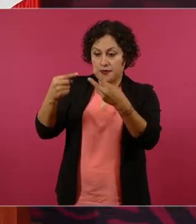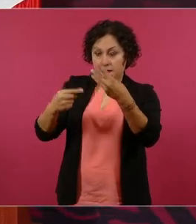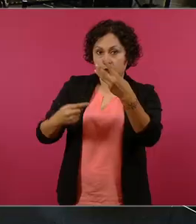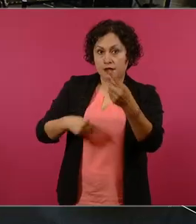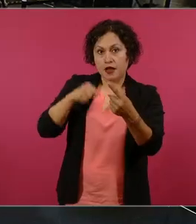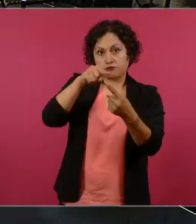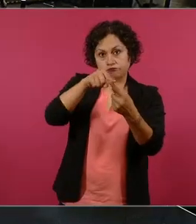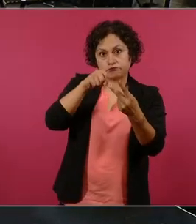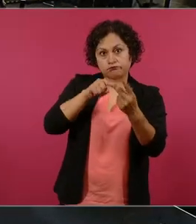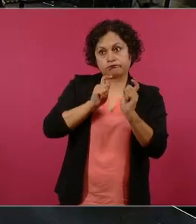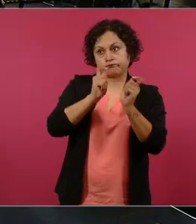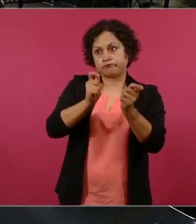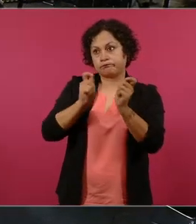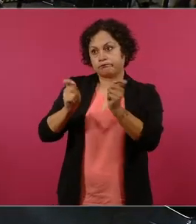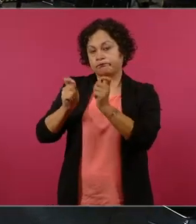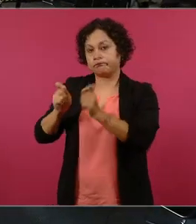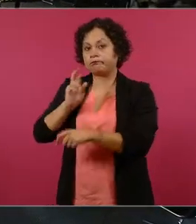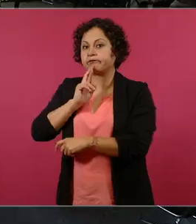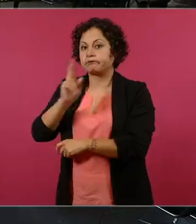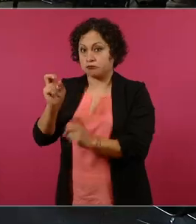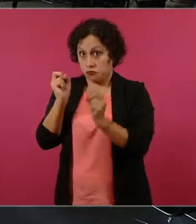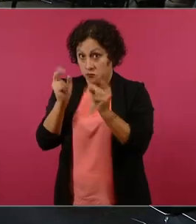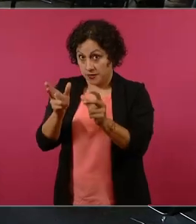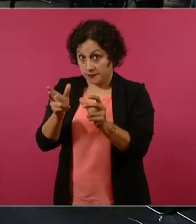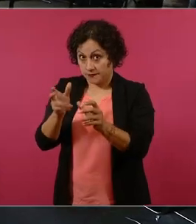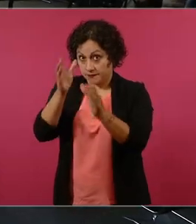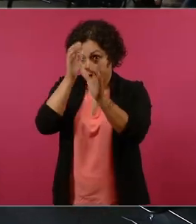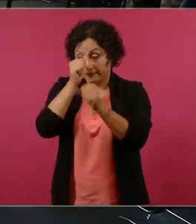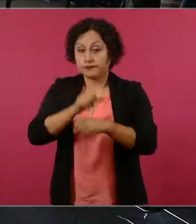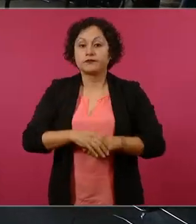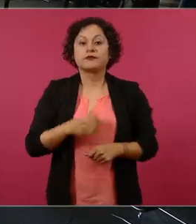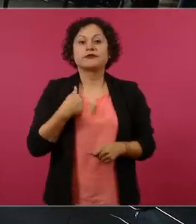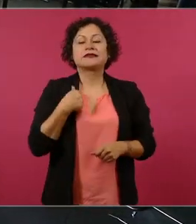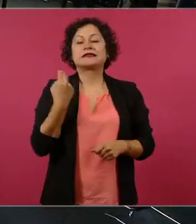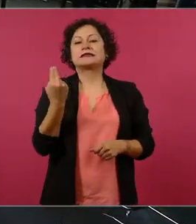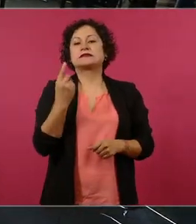parece muy bien Me tengo que ir tengo que